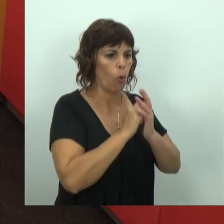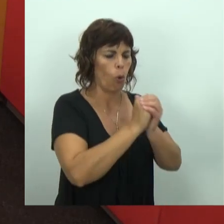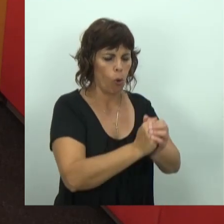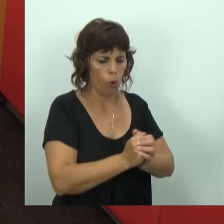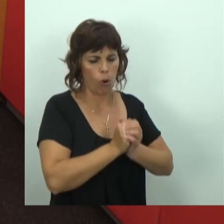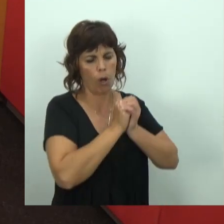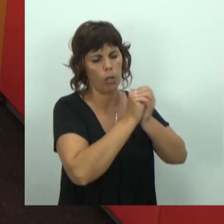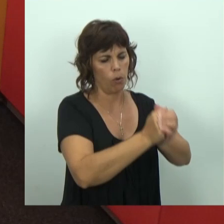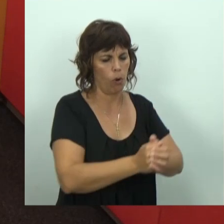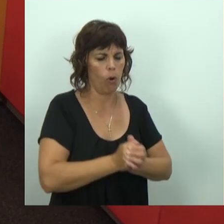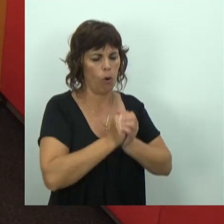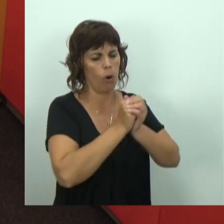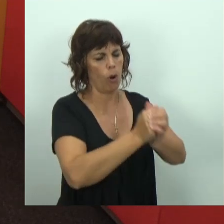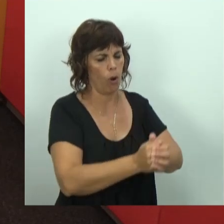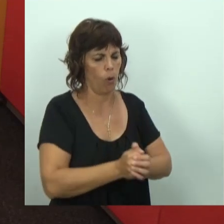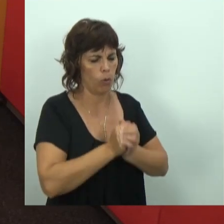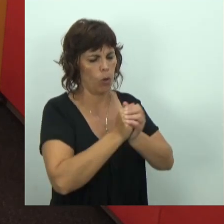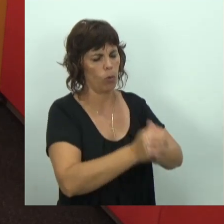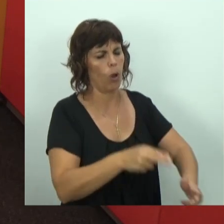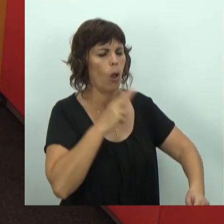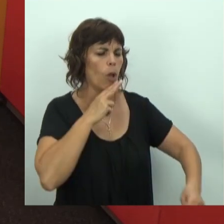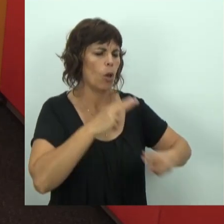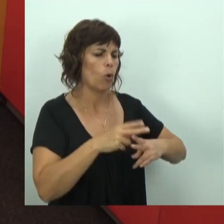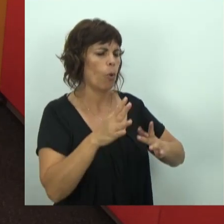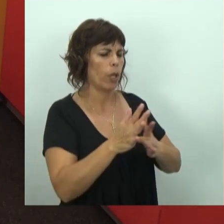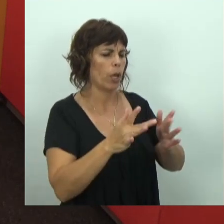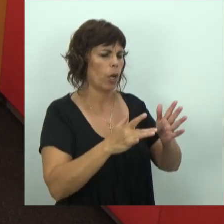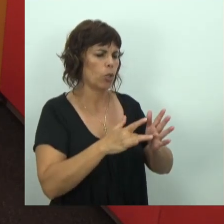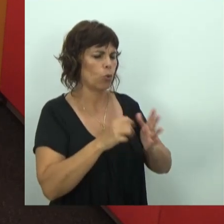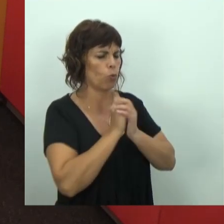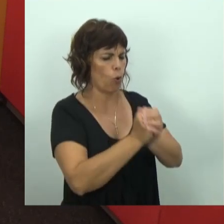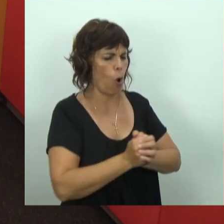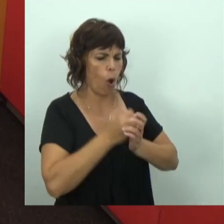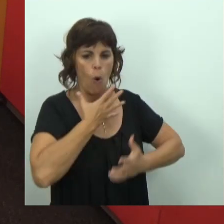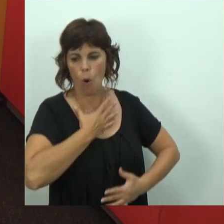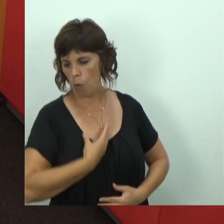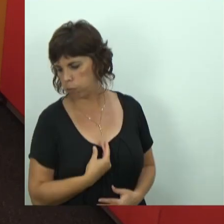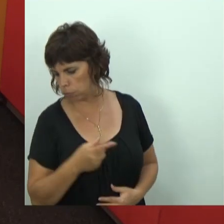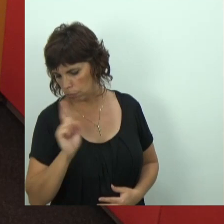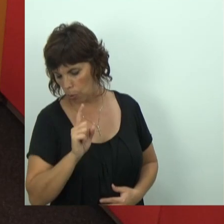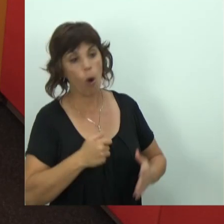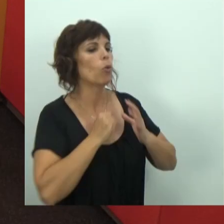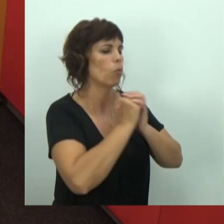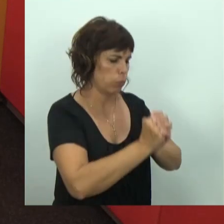orando en el poderoso nombre de Jesucristo. No desmayes. Sigue.